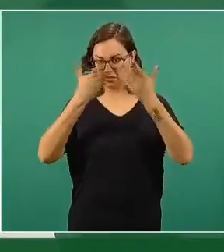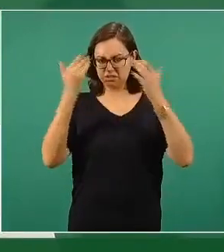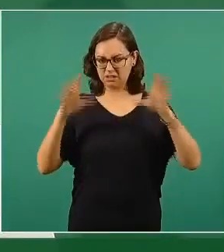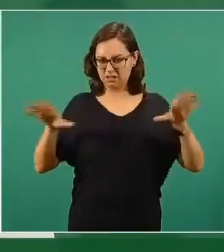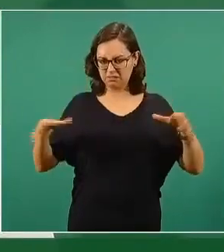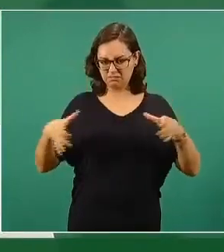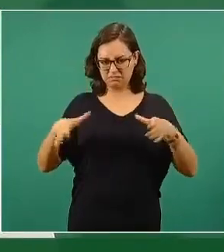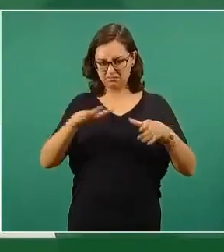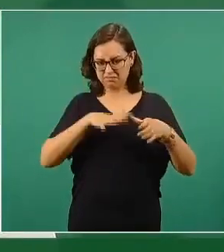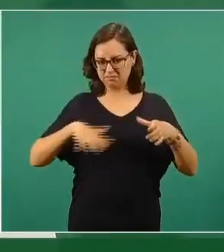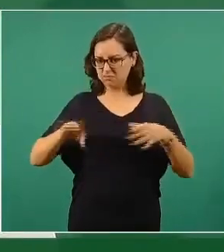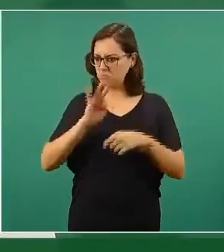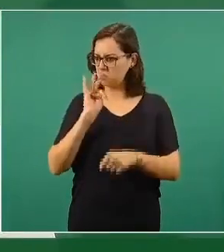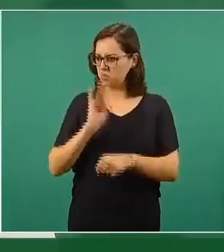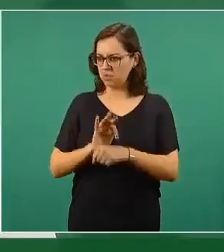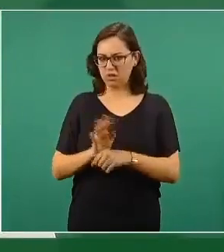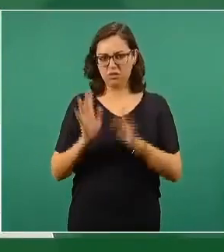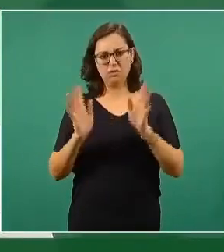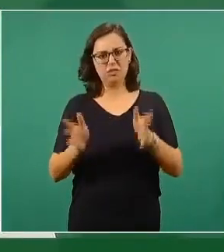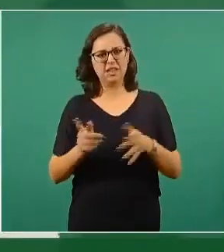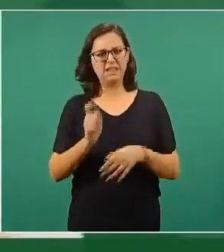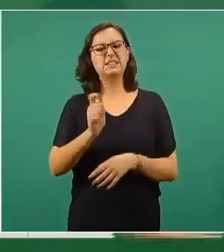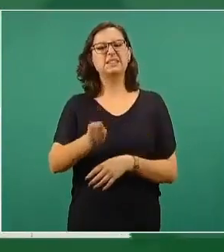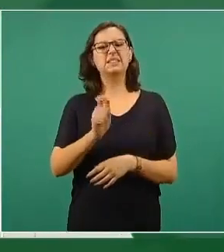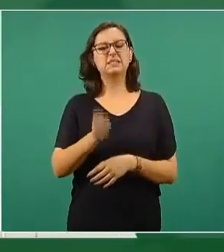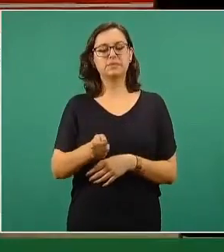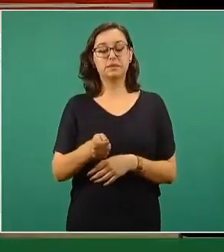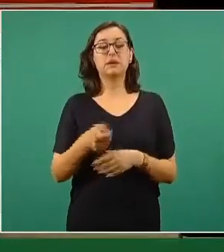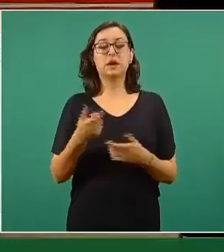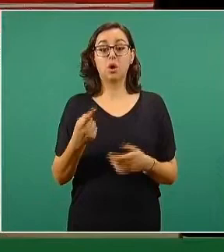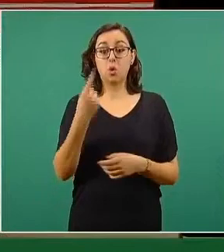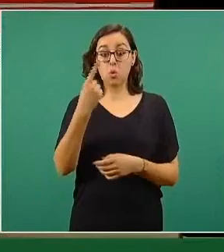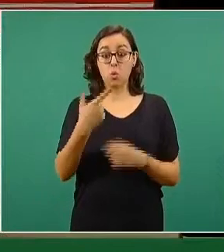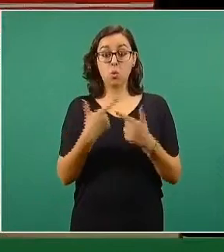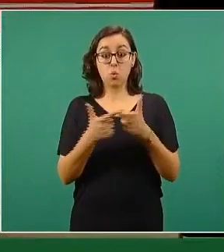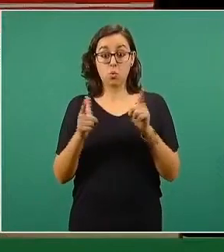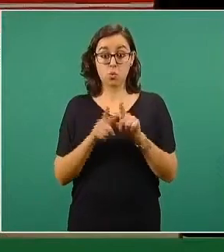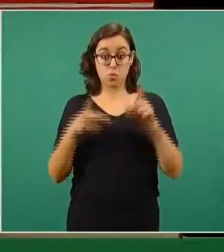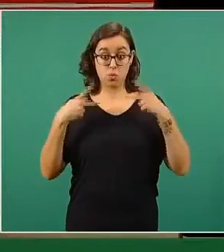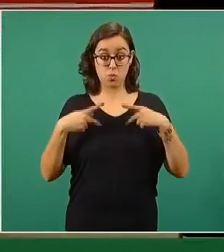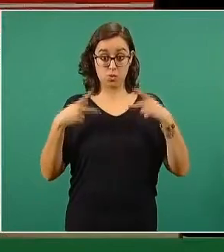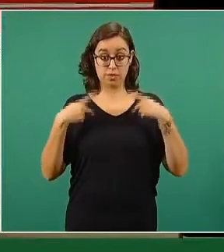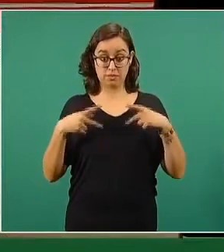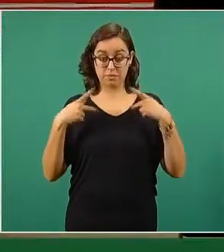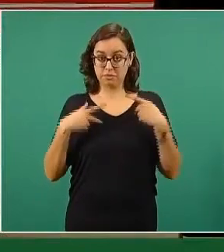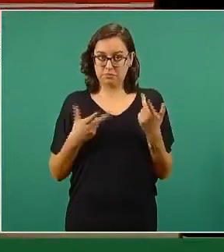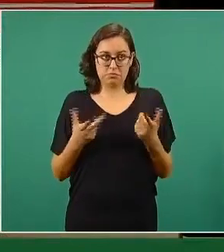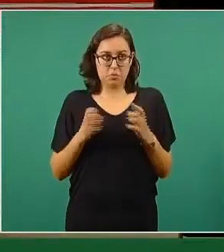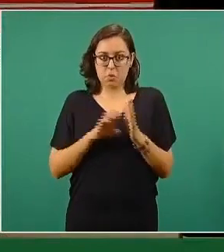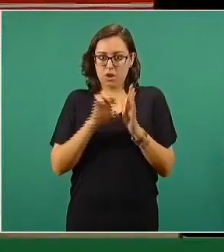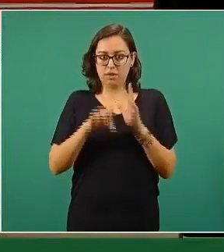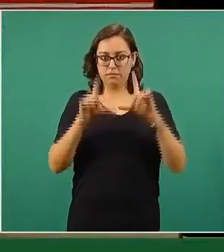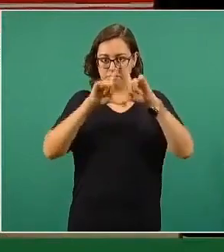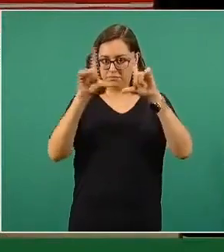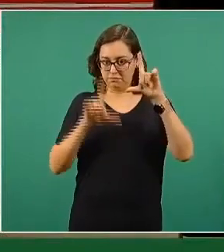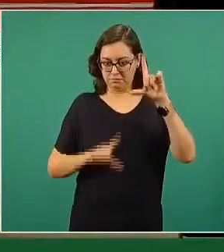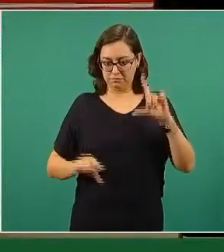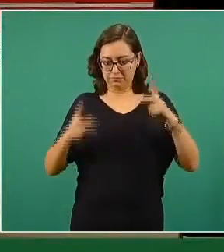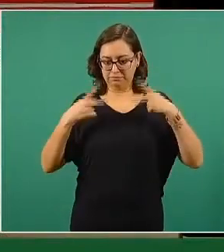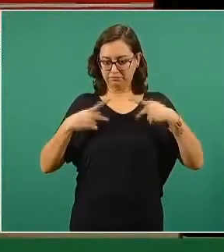Se le llama inmunidad de rebaño a la situación en donde una población, por ejemplo la población del país, tiene